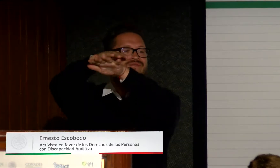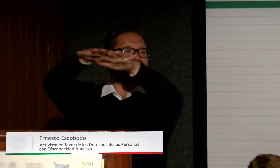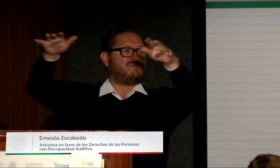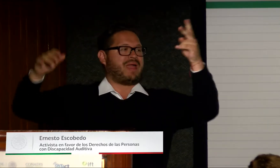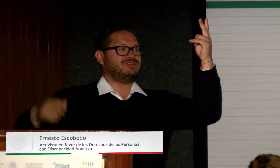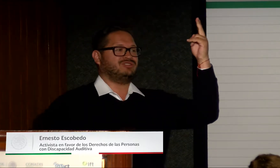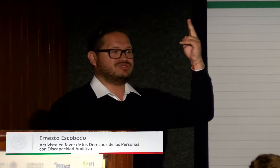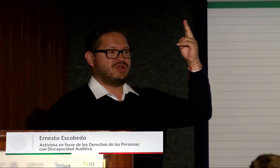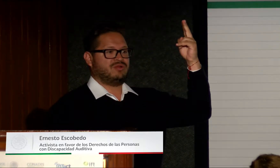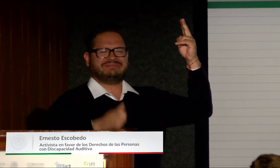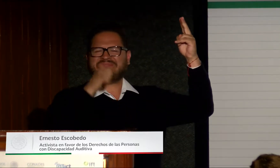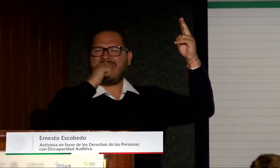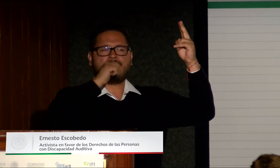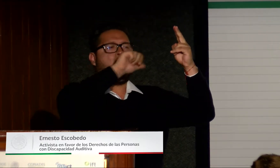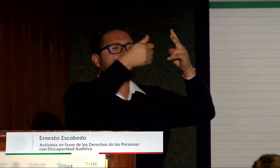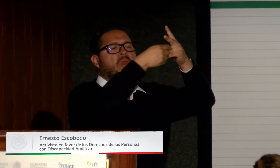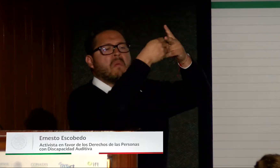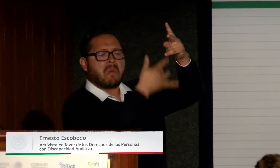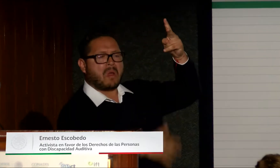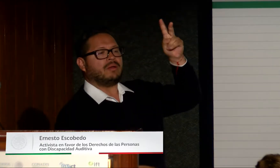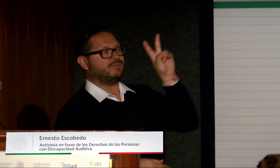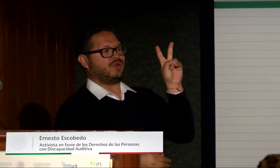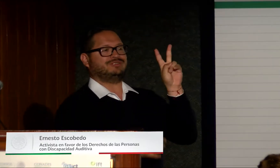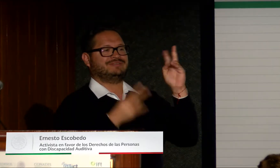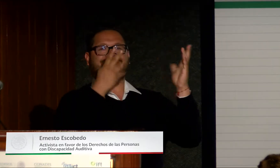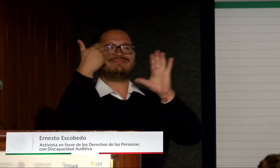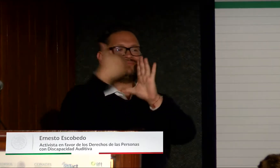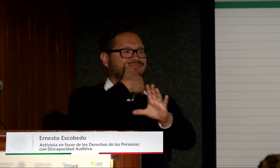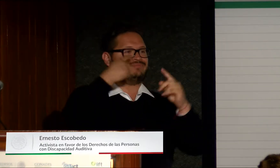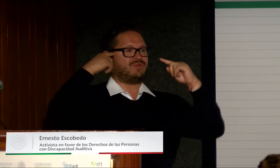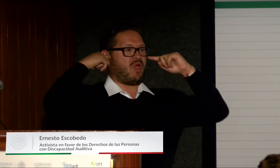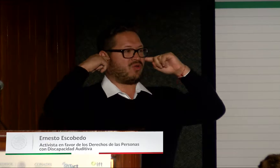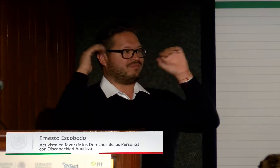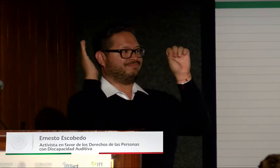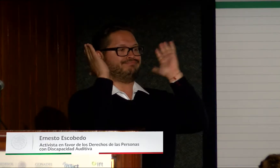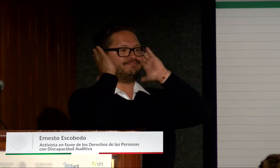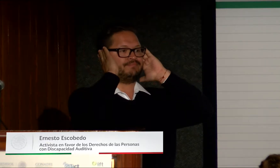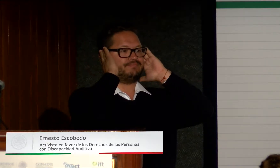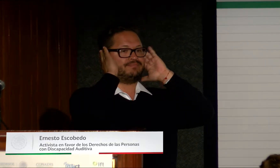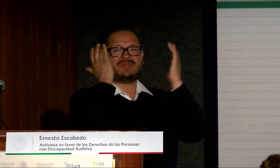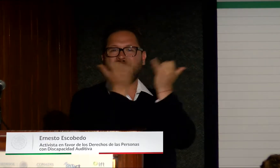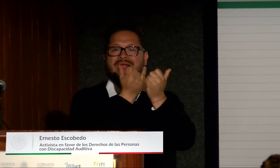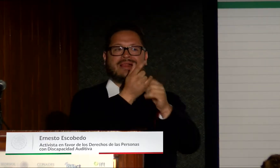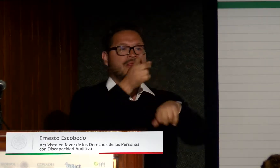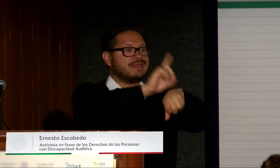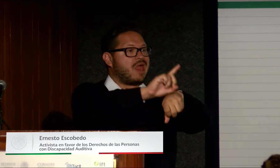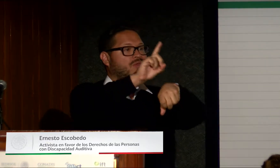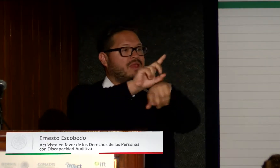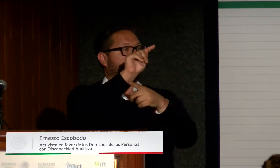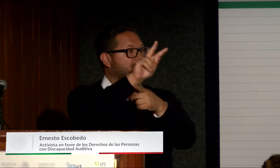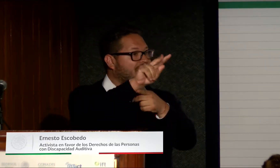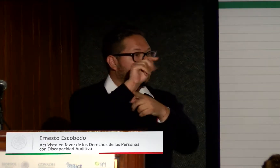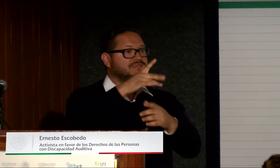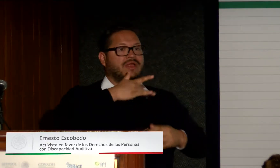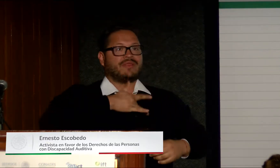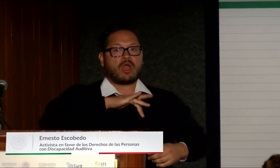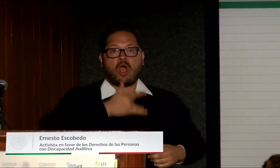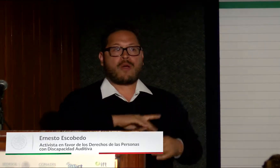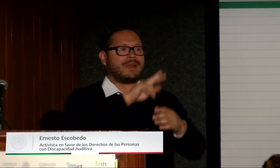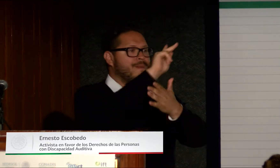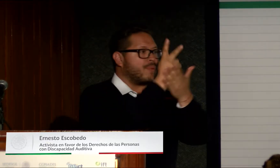barrera dentro de la comunicación y no recibimos la información adecuada. ¿Por qué? Porque nosotros no escuchamos,